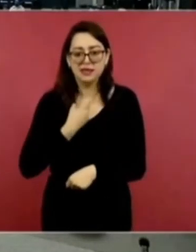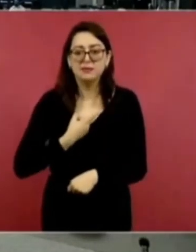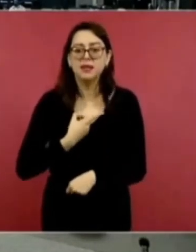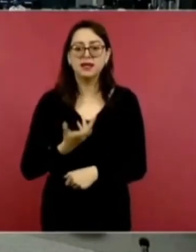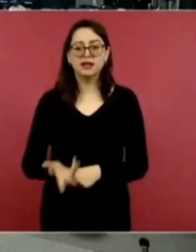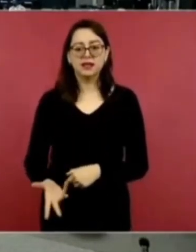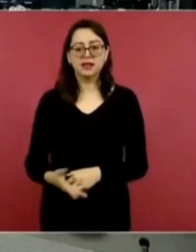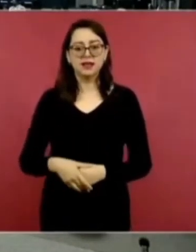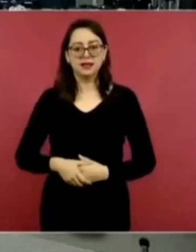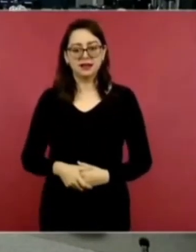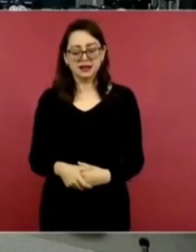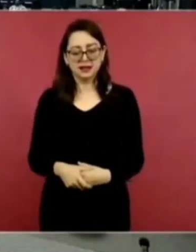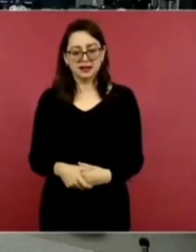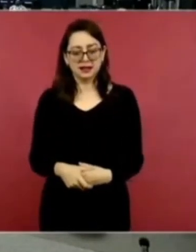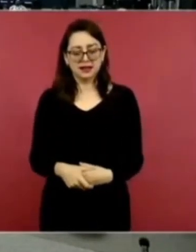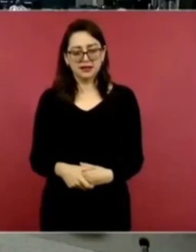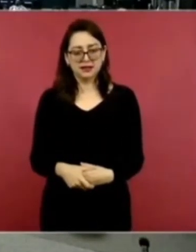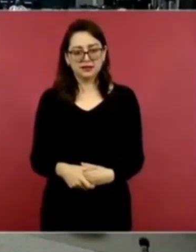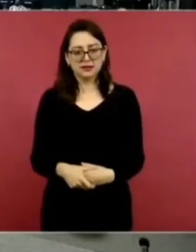no